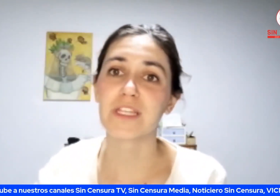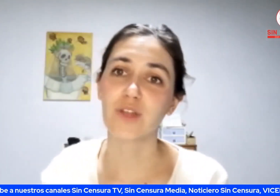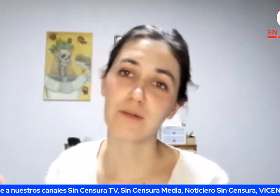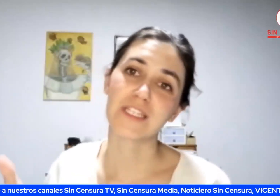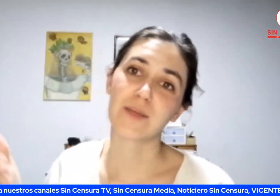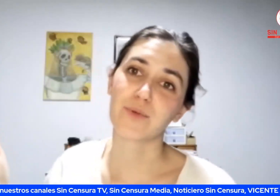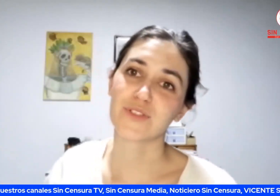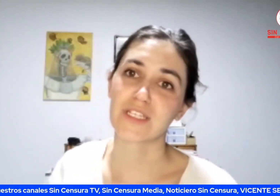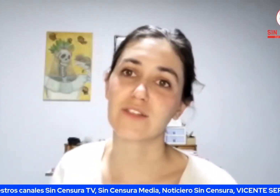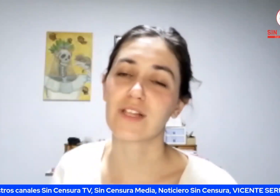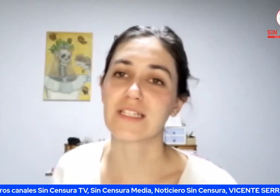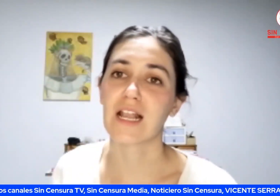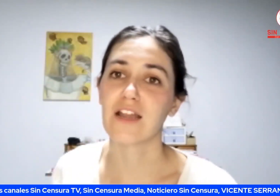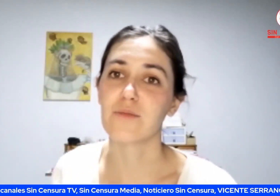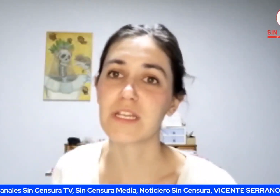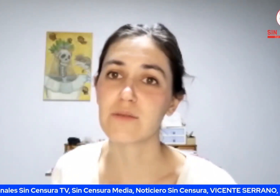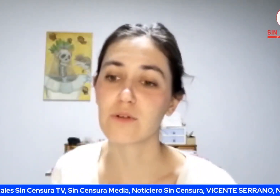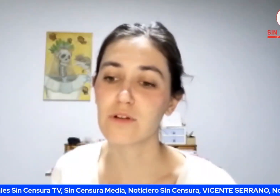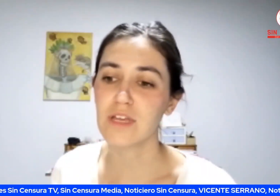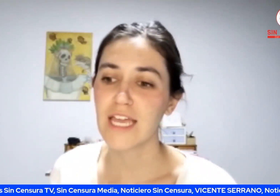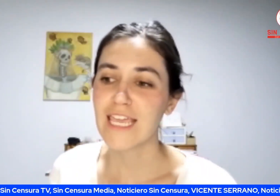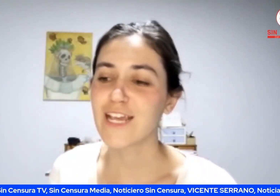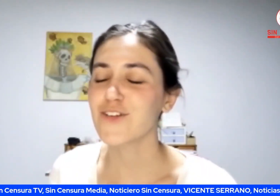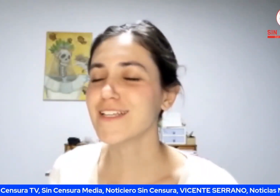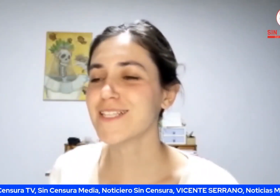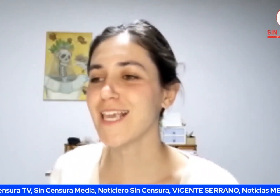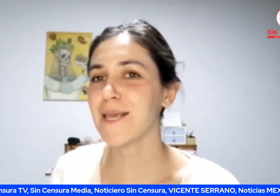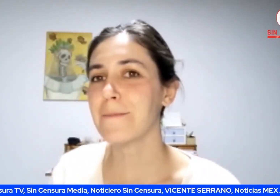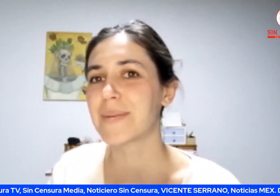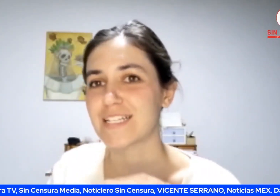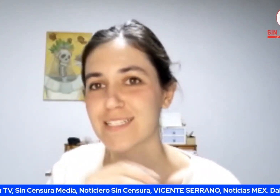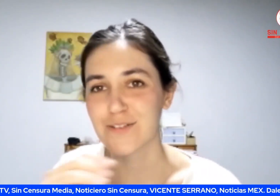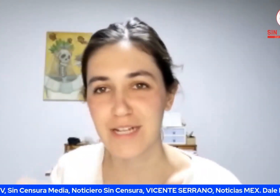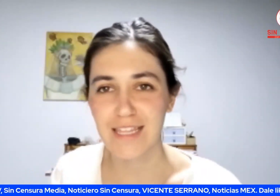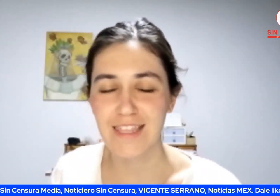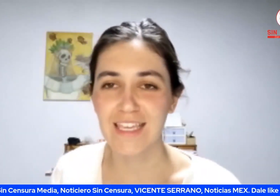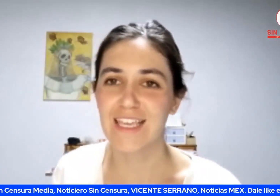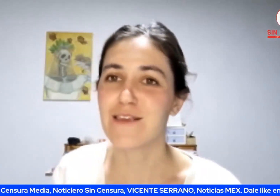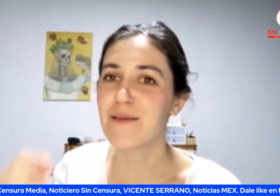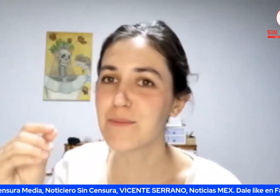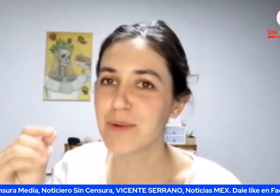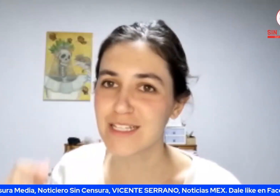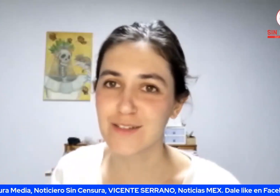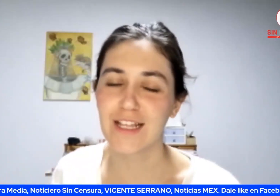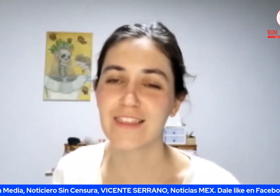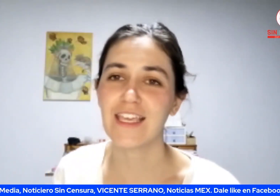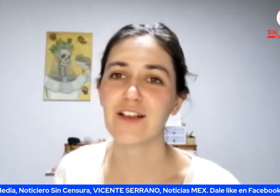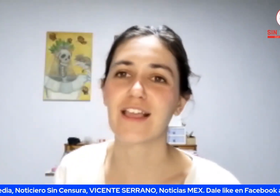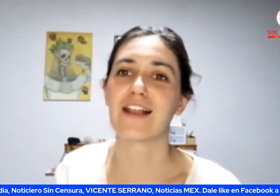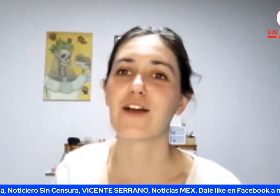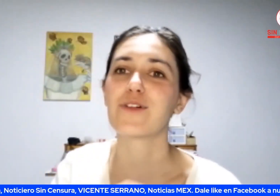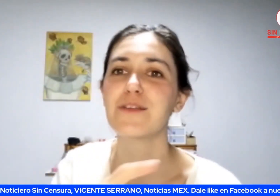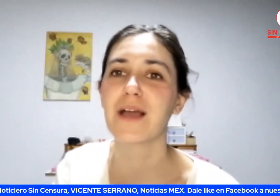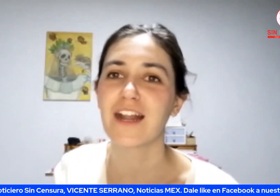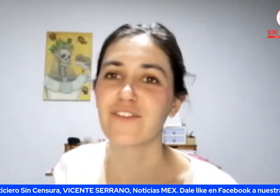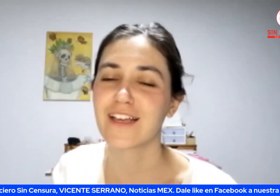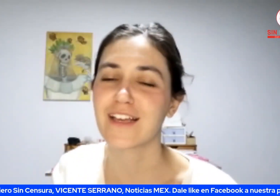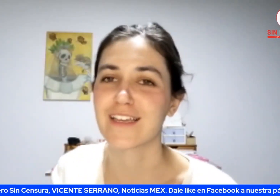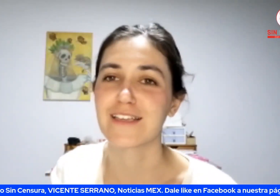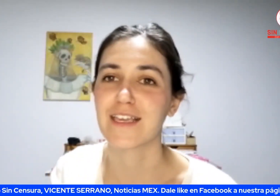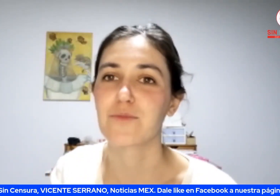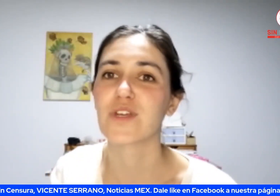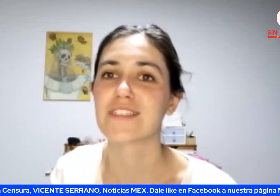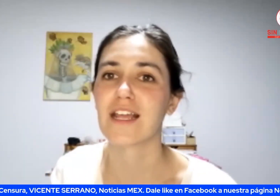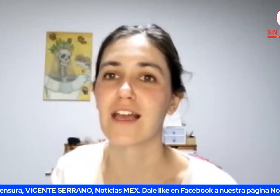este aumento del 20% del salario mínimo, ¿no? Y creo que es impresionante en la última